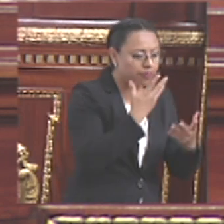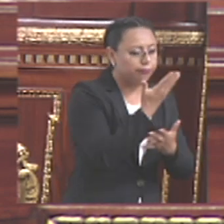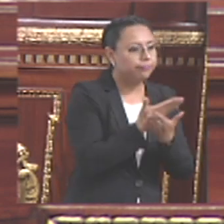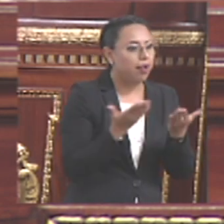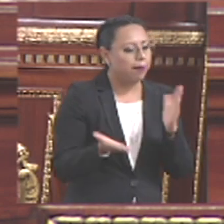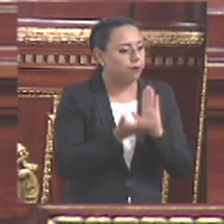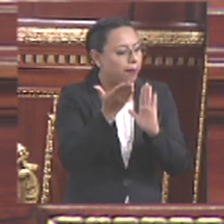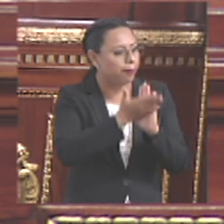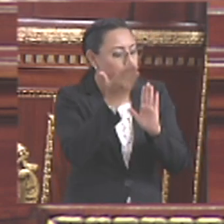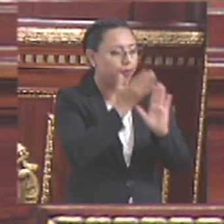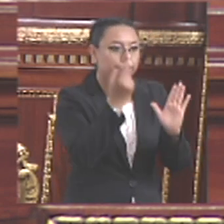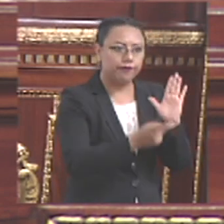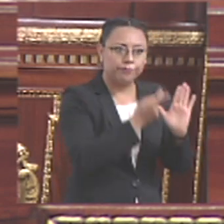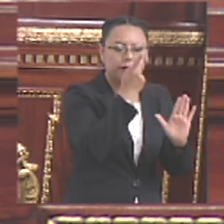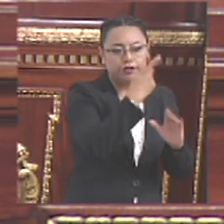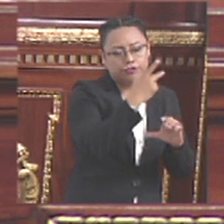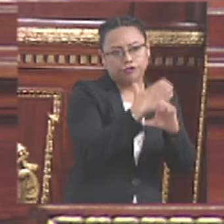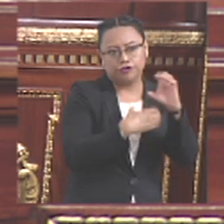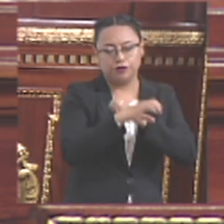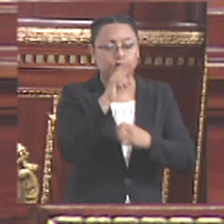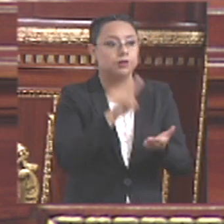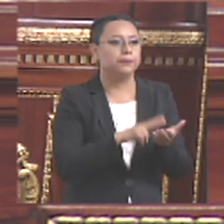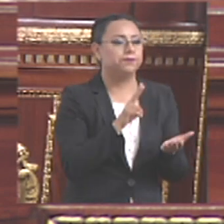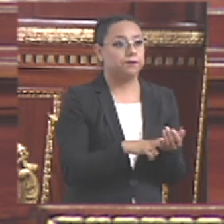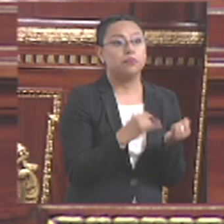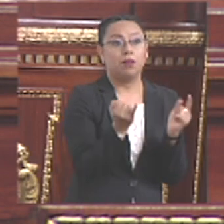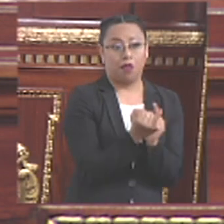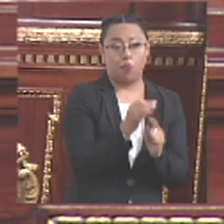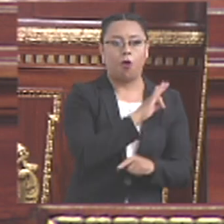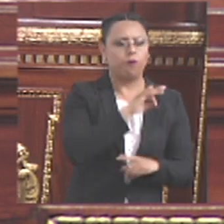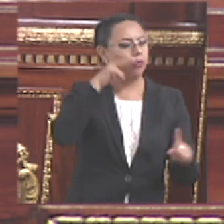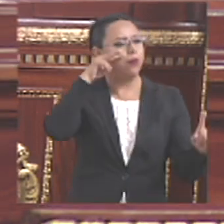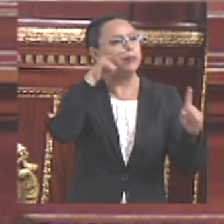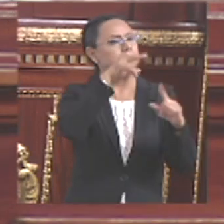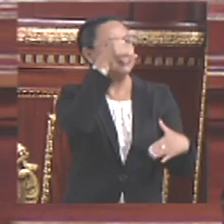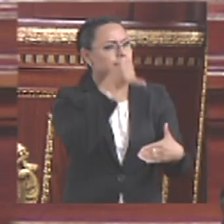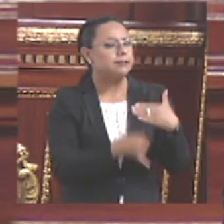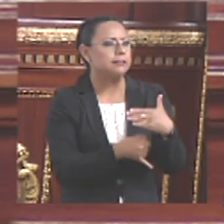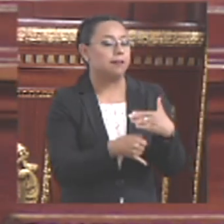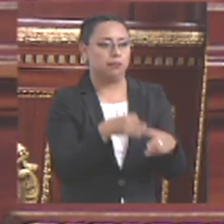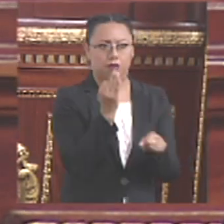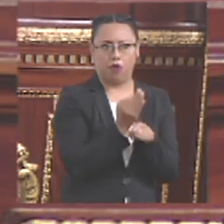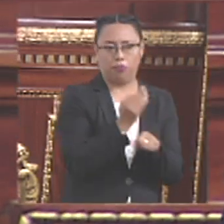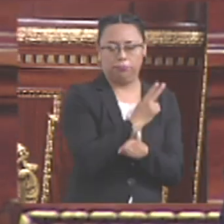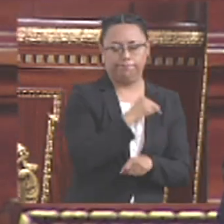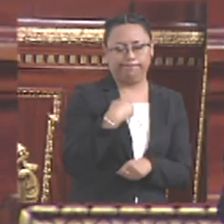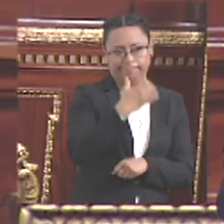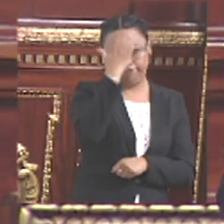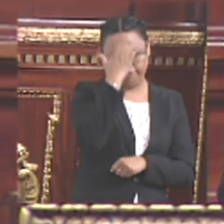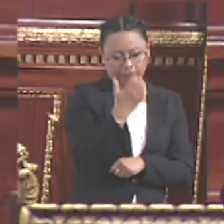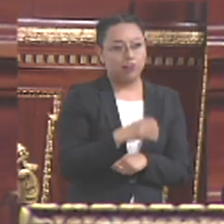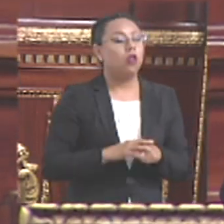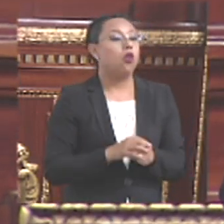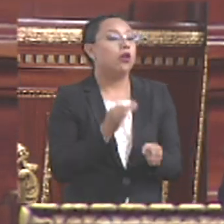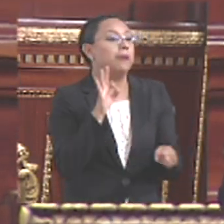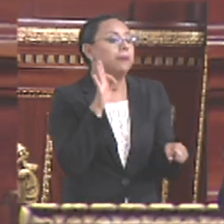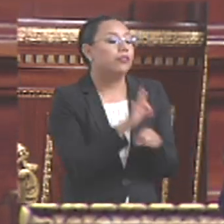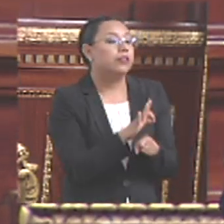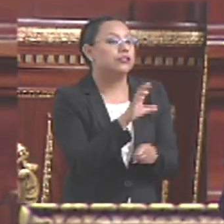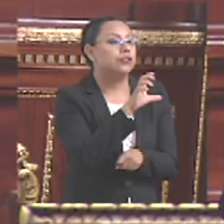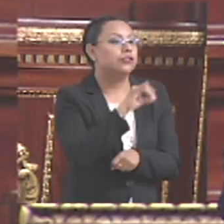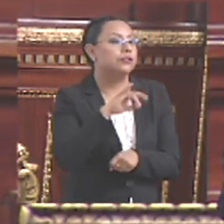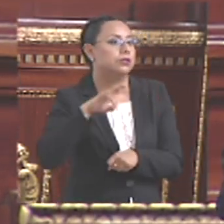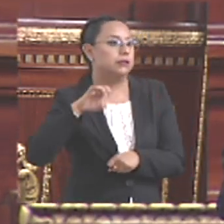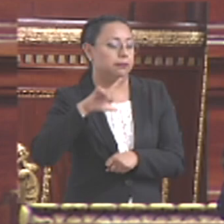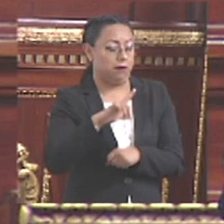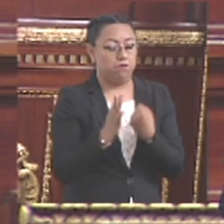se comenzó a tener una visión más amplia sobre lo que hoy conocemos como la protección civil, ya que 8 meses